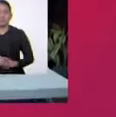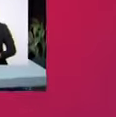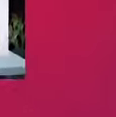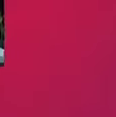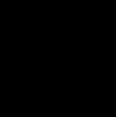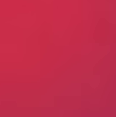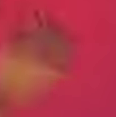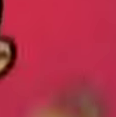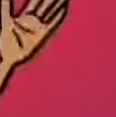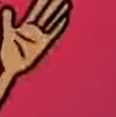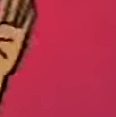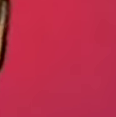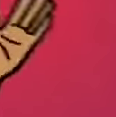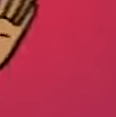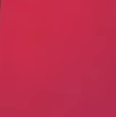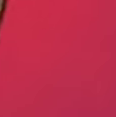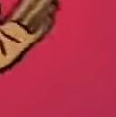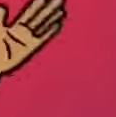próxima.